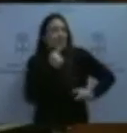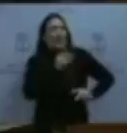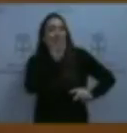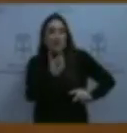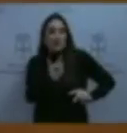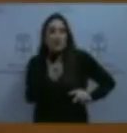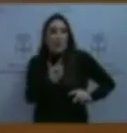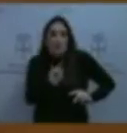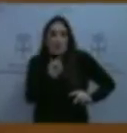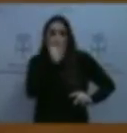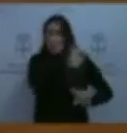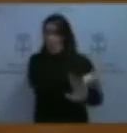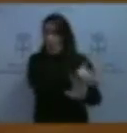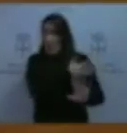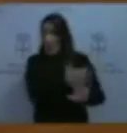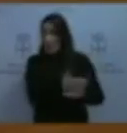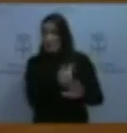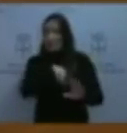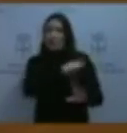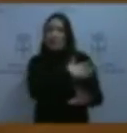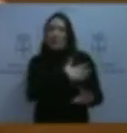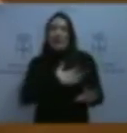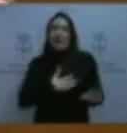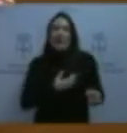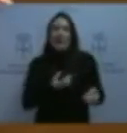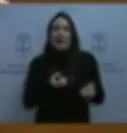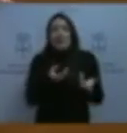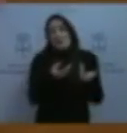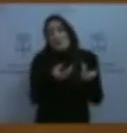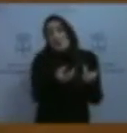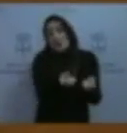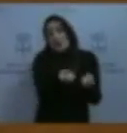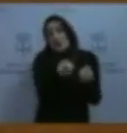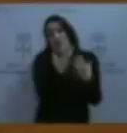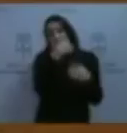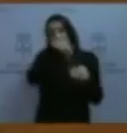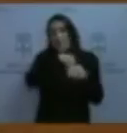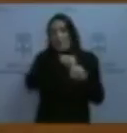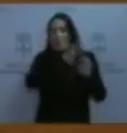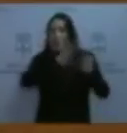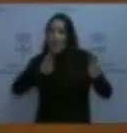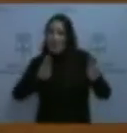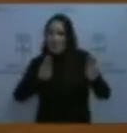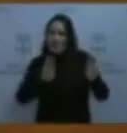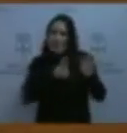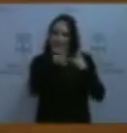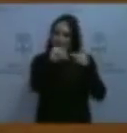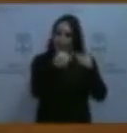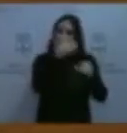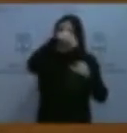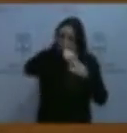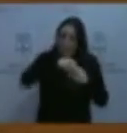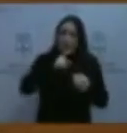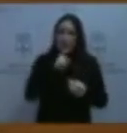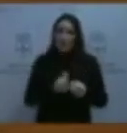hemos visto que han tratado de subir información a un portal de transparencia dentro de la propia fundación, pero ustedes siguen